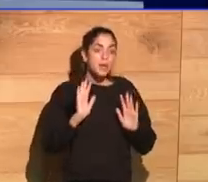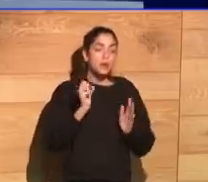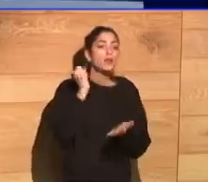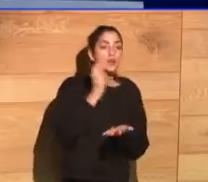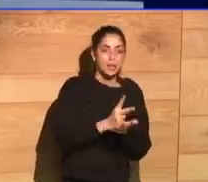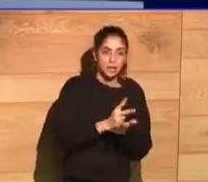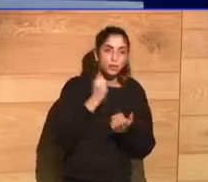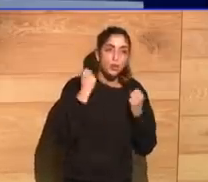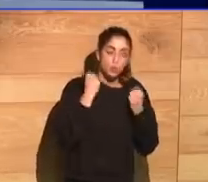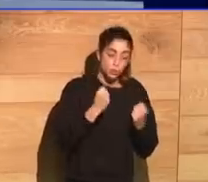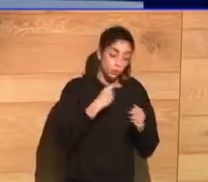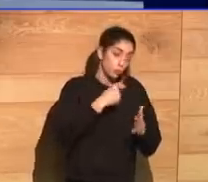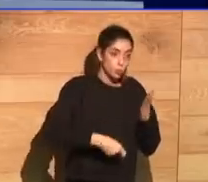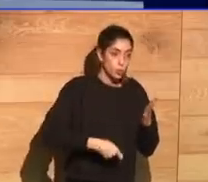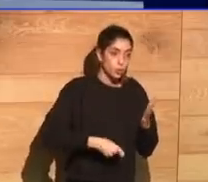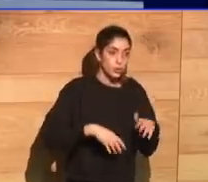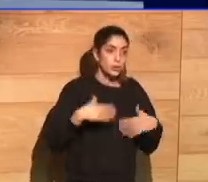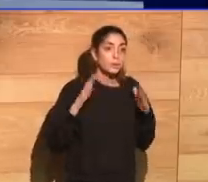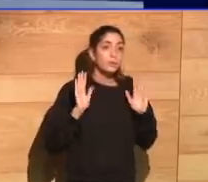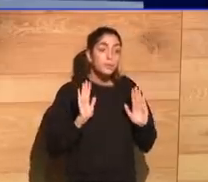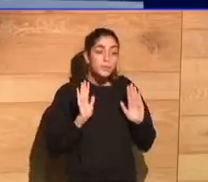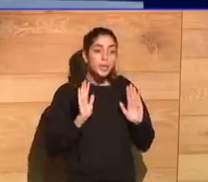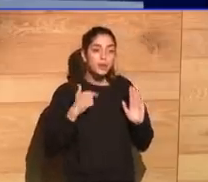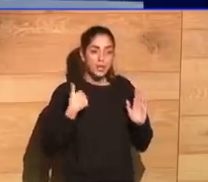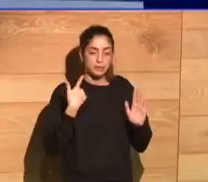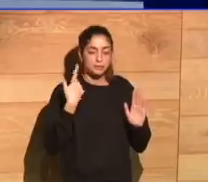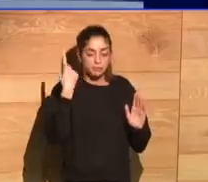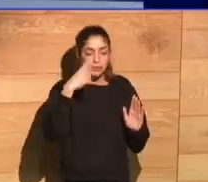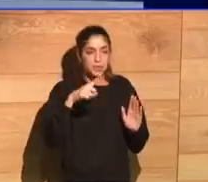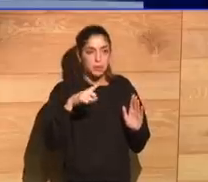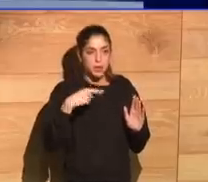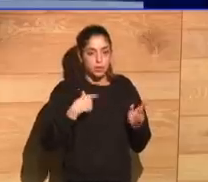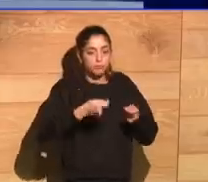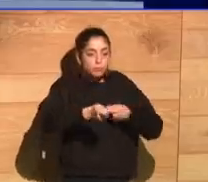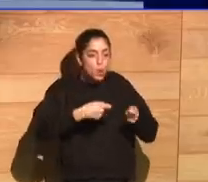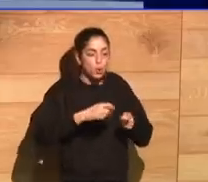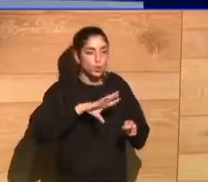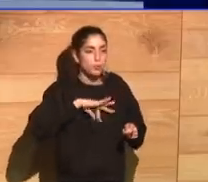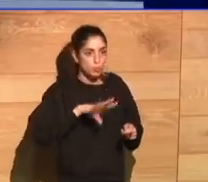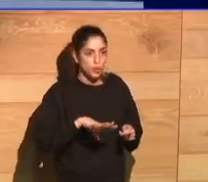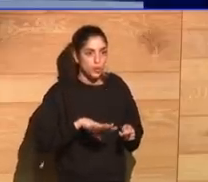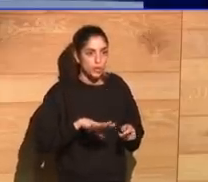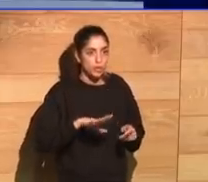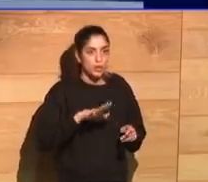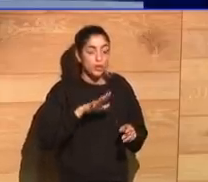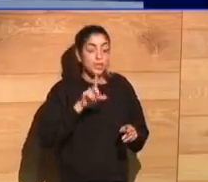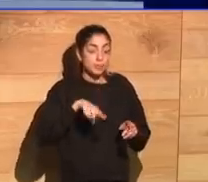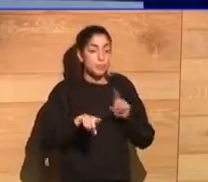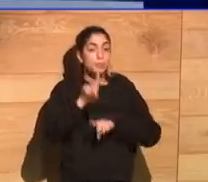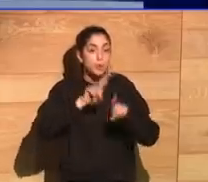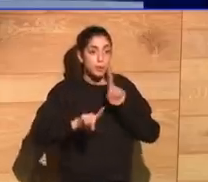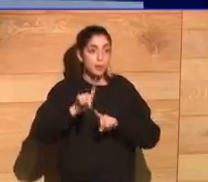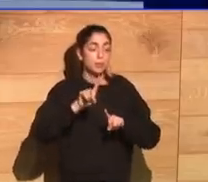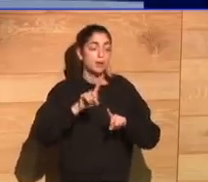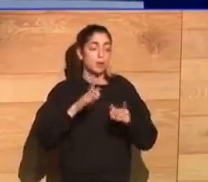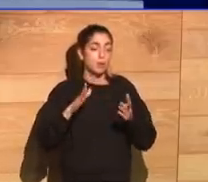en otra parte, pero siempre sabiendo que era él el que iba a manejar el cotarro, lo cual le dio evidentemente problemas con los Alkin, que también estaban acostumbrados